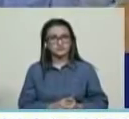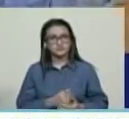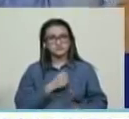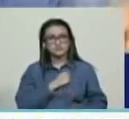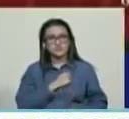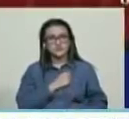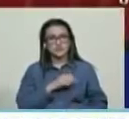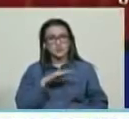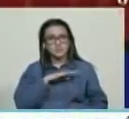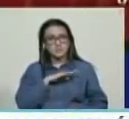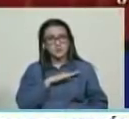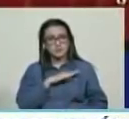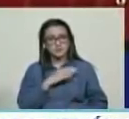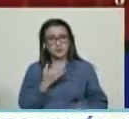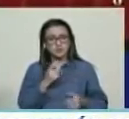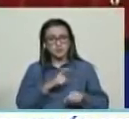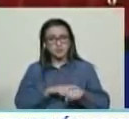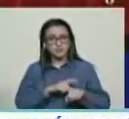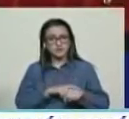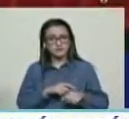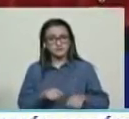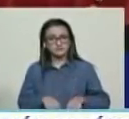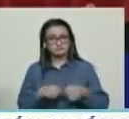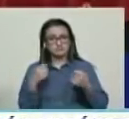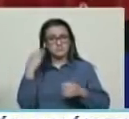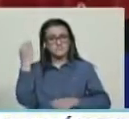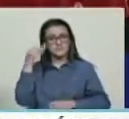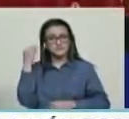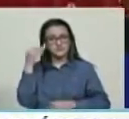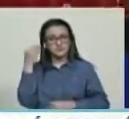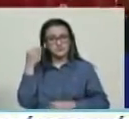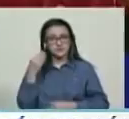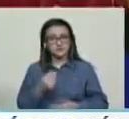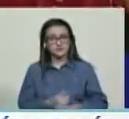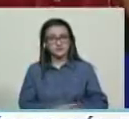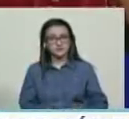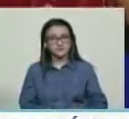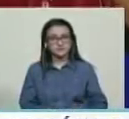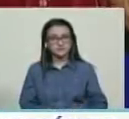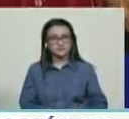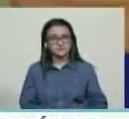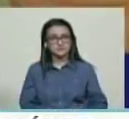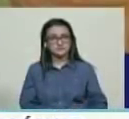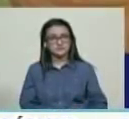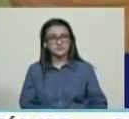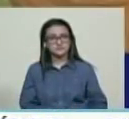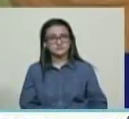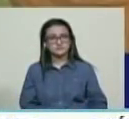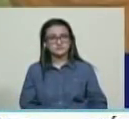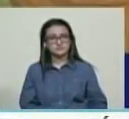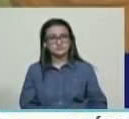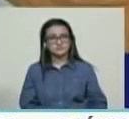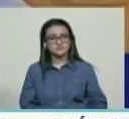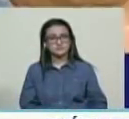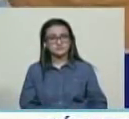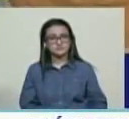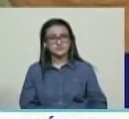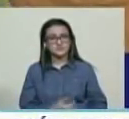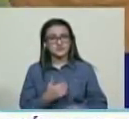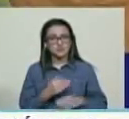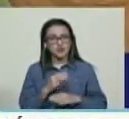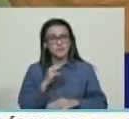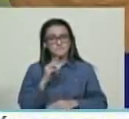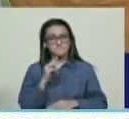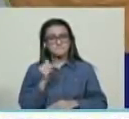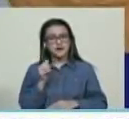que desde sus propias filas traicionaron su pensamiento. Guerreros como Páez, a quien admiramos